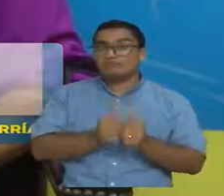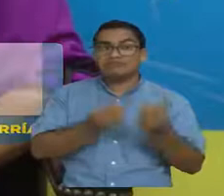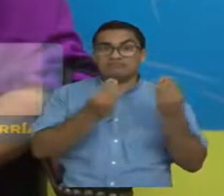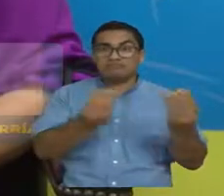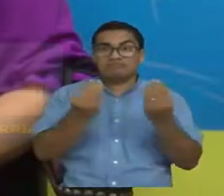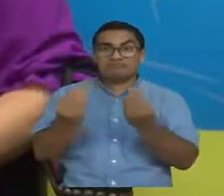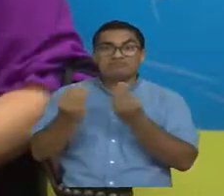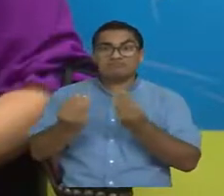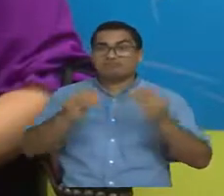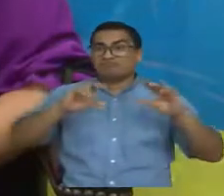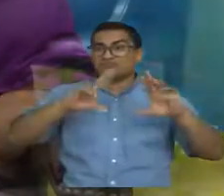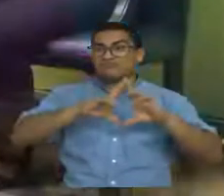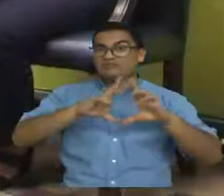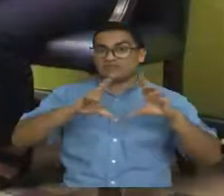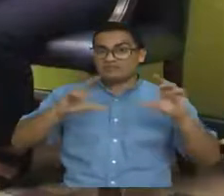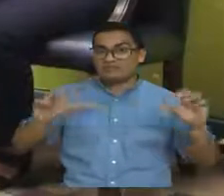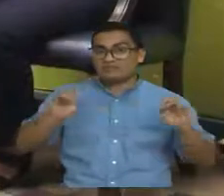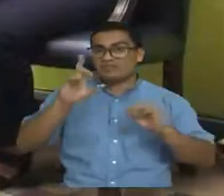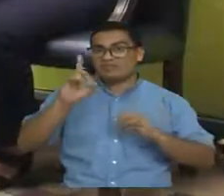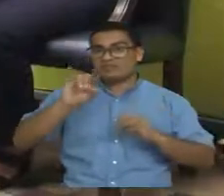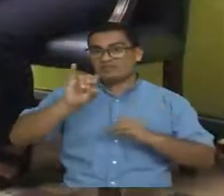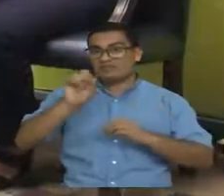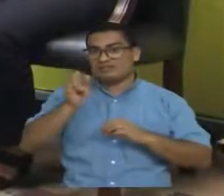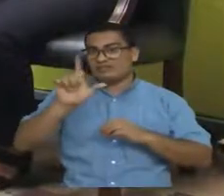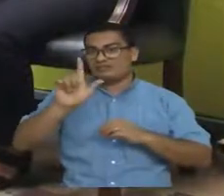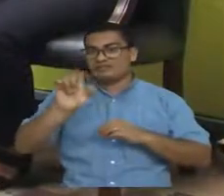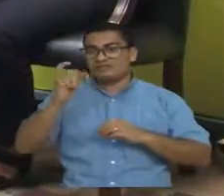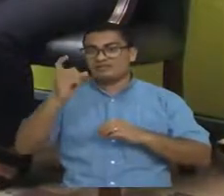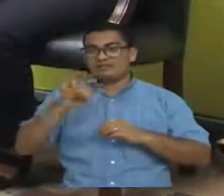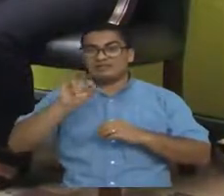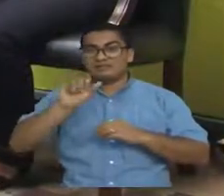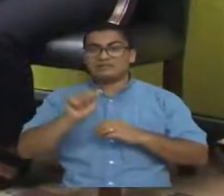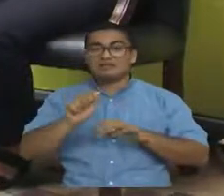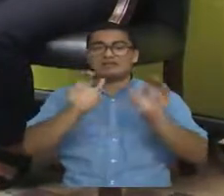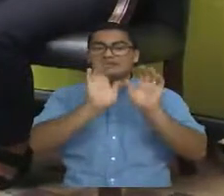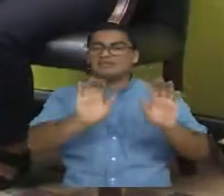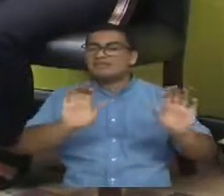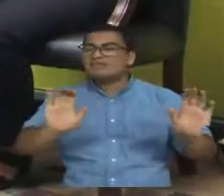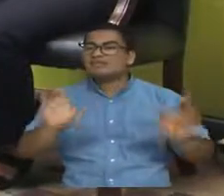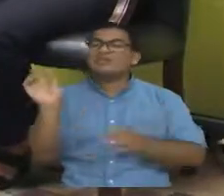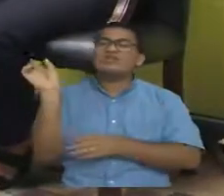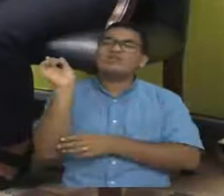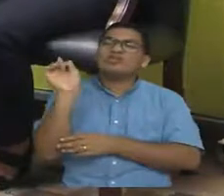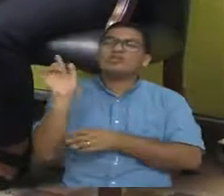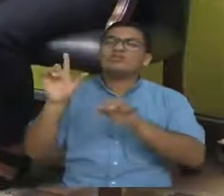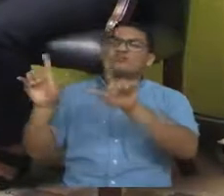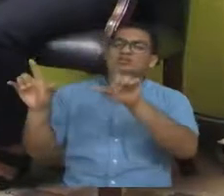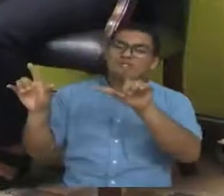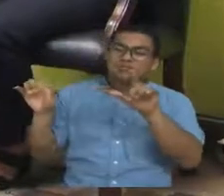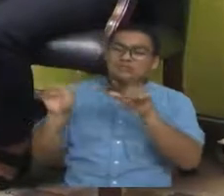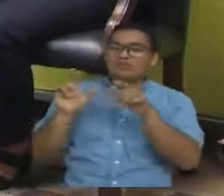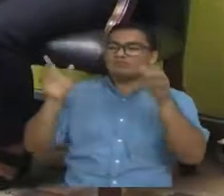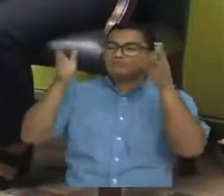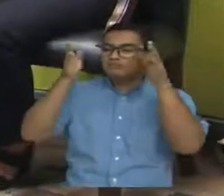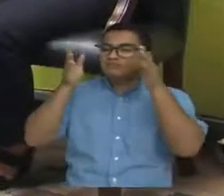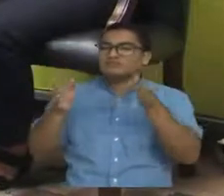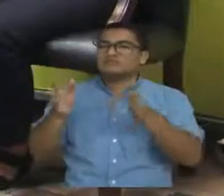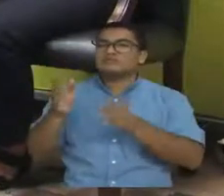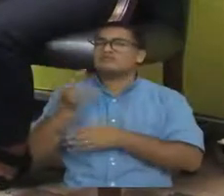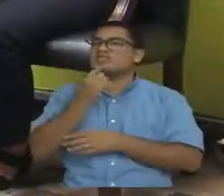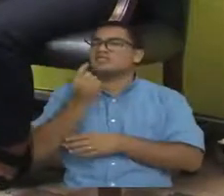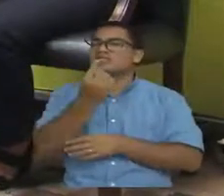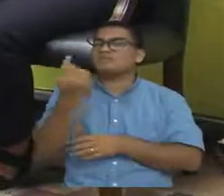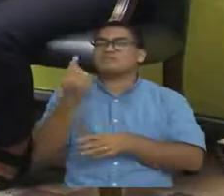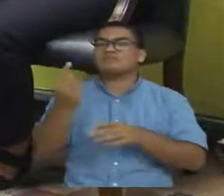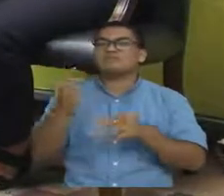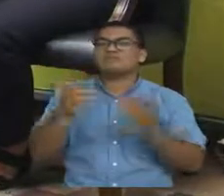en nuestro país hay muchos casos de niños donde se tratan quién tiene que ser el primero en la primera